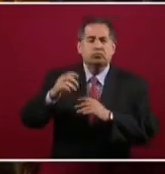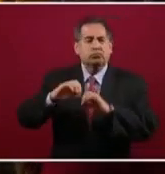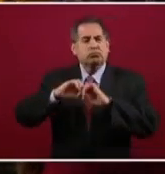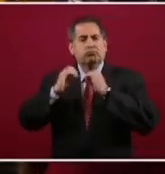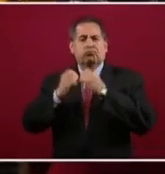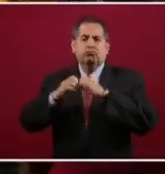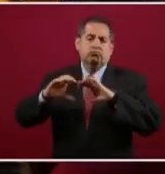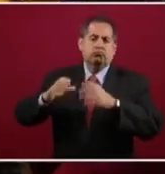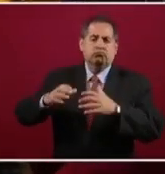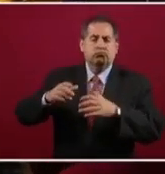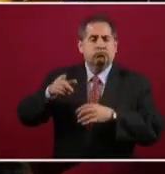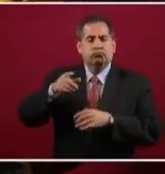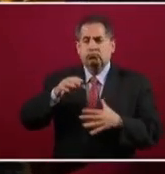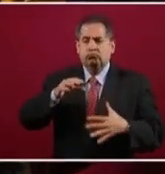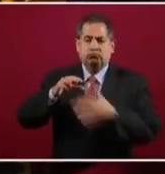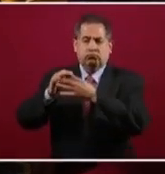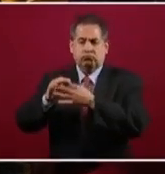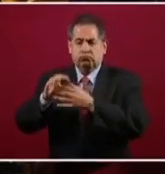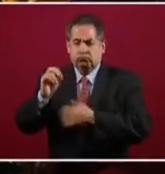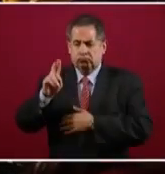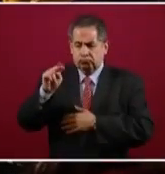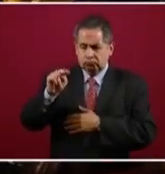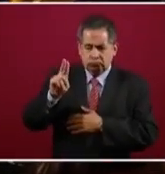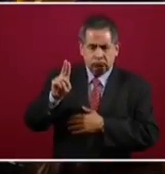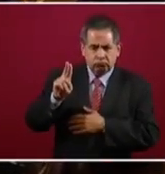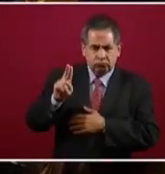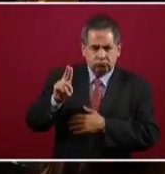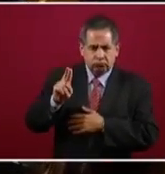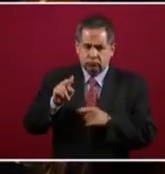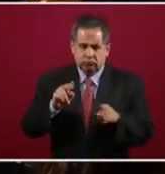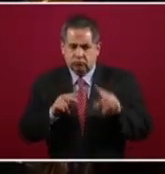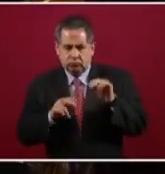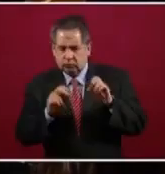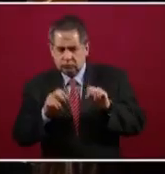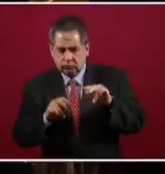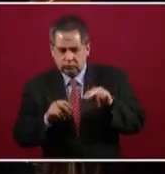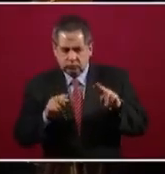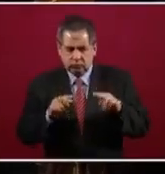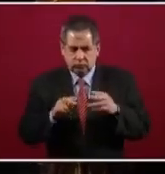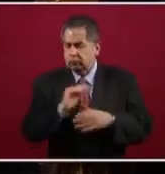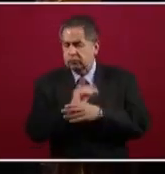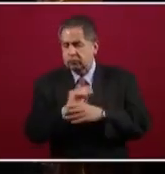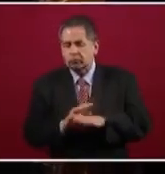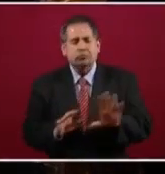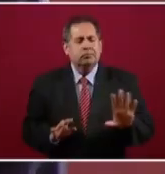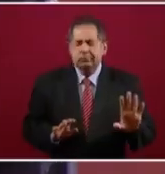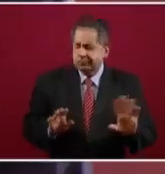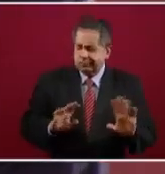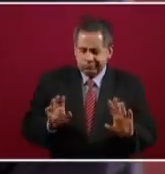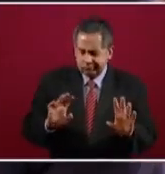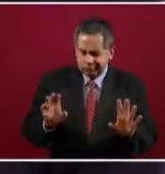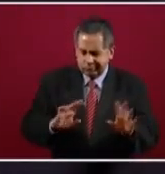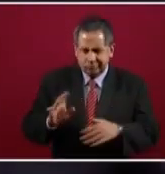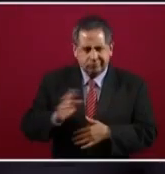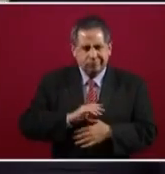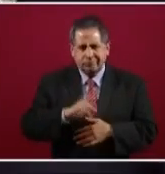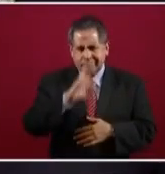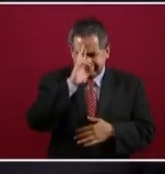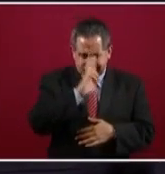organismo que pertenece a la ONU, entonces no es de la ONU y no habría que acatarla, señor presidente. No, hay que respetar